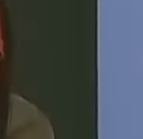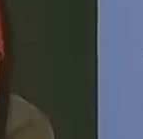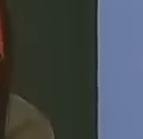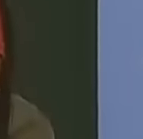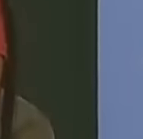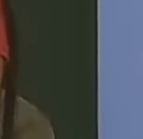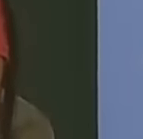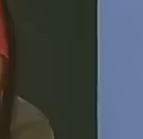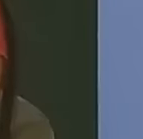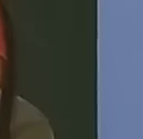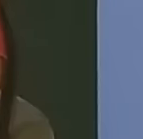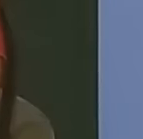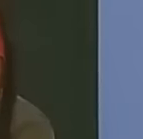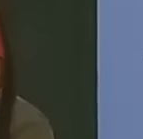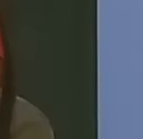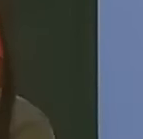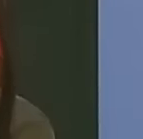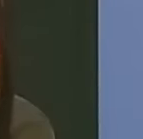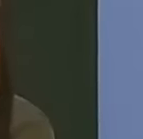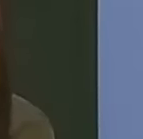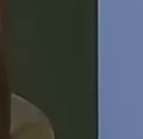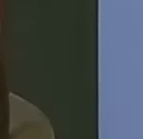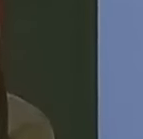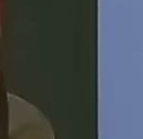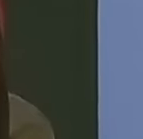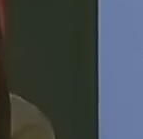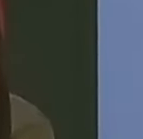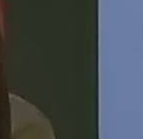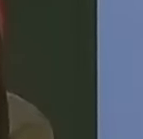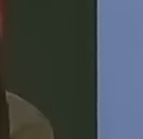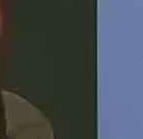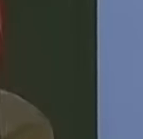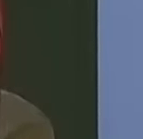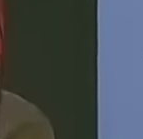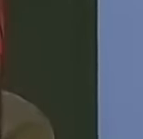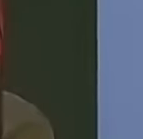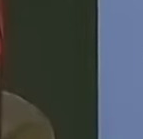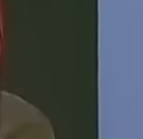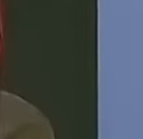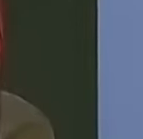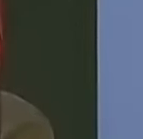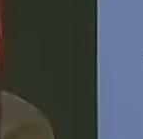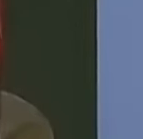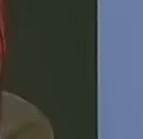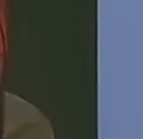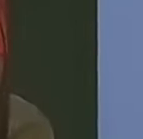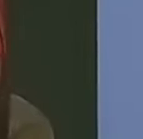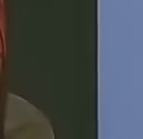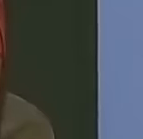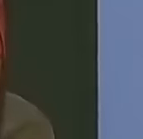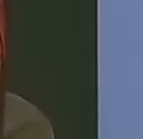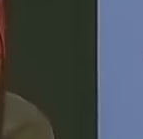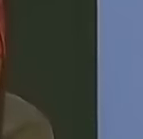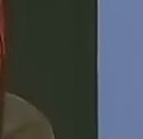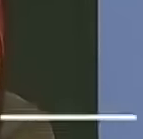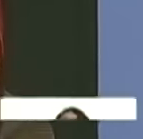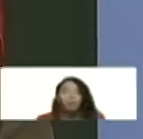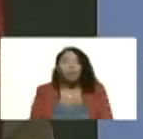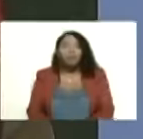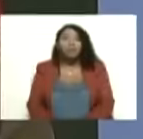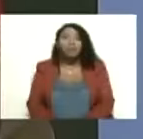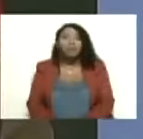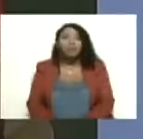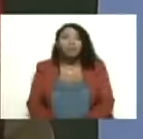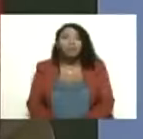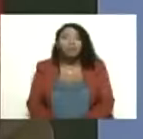cumaná lunes 20 martes 21 en San Cristóbal y Barcelona el día 22 miércoles en Mérida